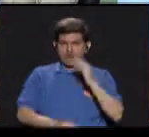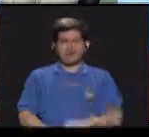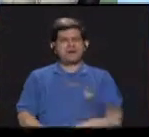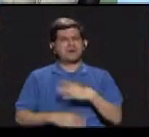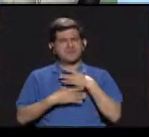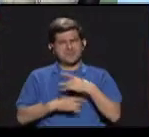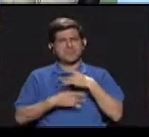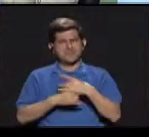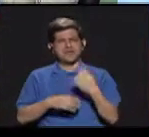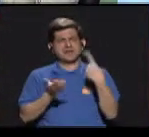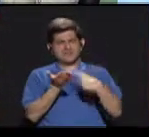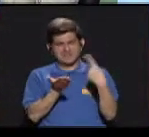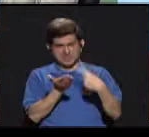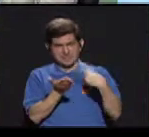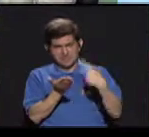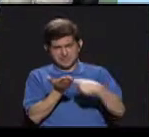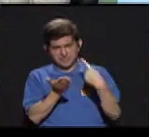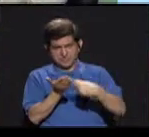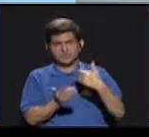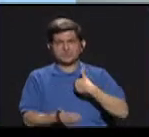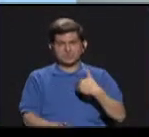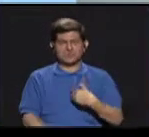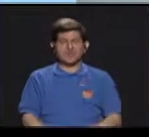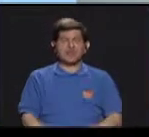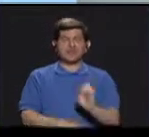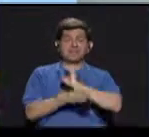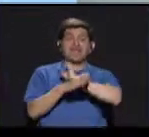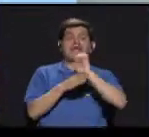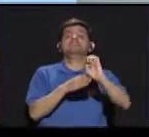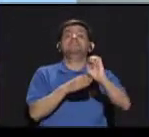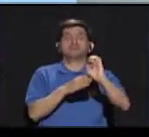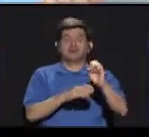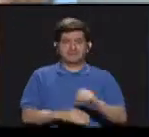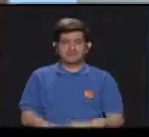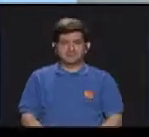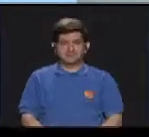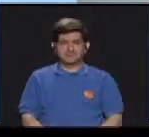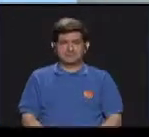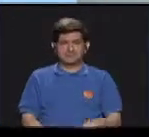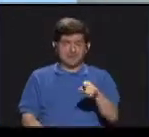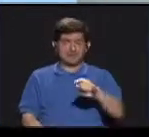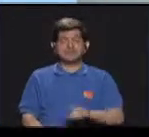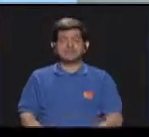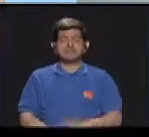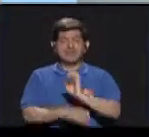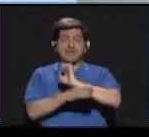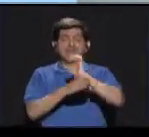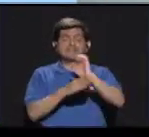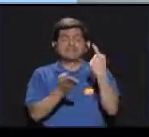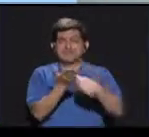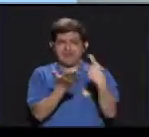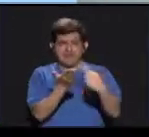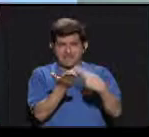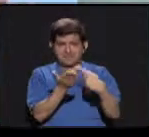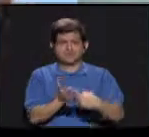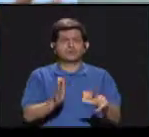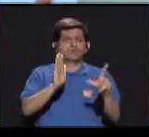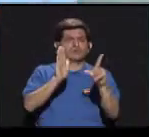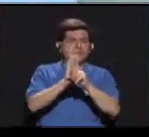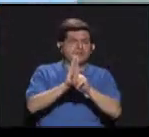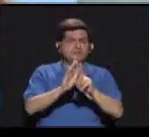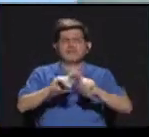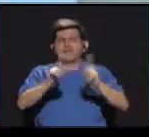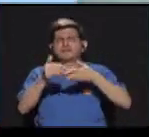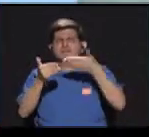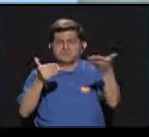en ese corto Café Fortuna. Qué interesante esa discusión ahí, una discusión sobre ética, básicamente, versa sobre la ética, sí. En las